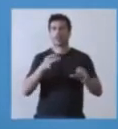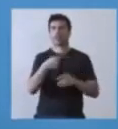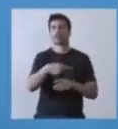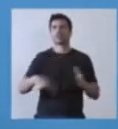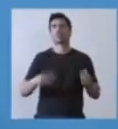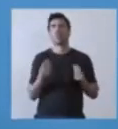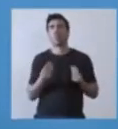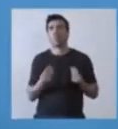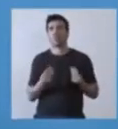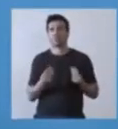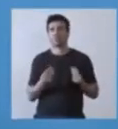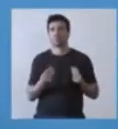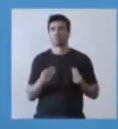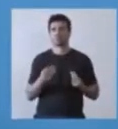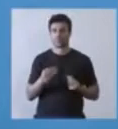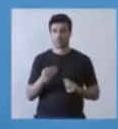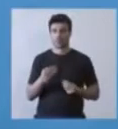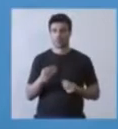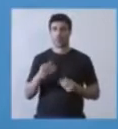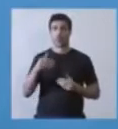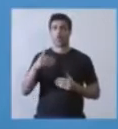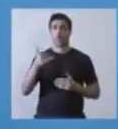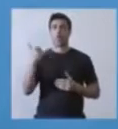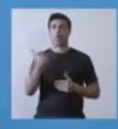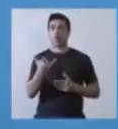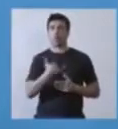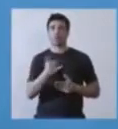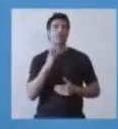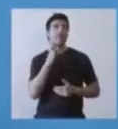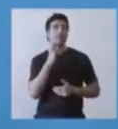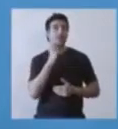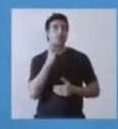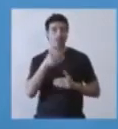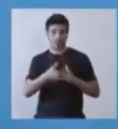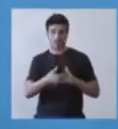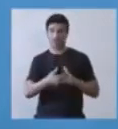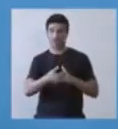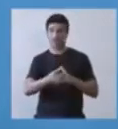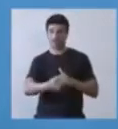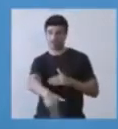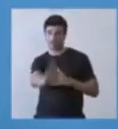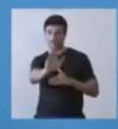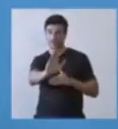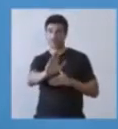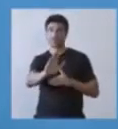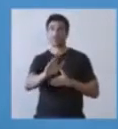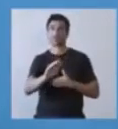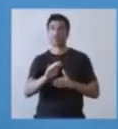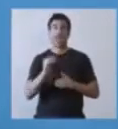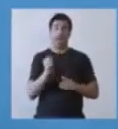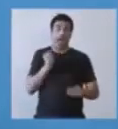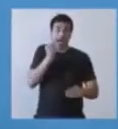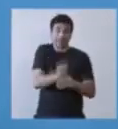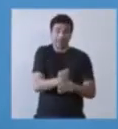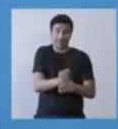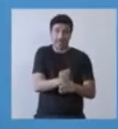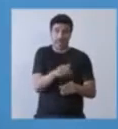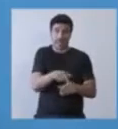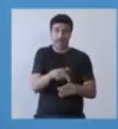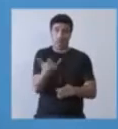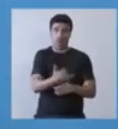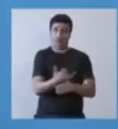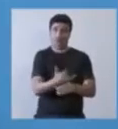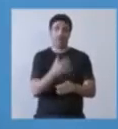jueves 19 a las 24 horas van a circular normalmente trenes colectivos